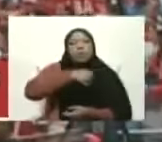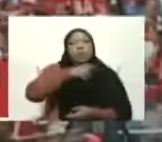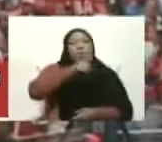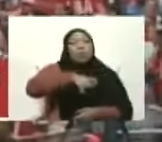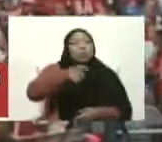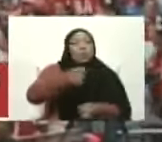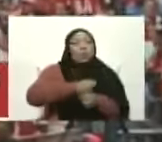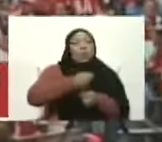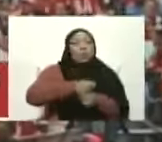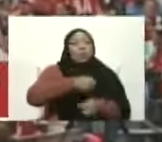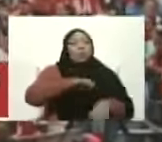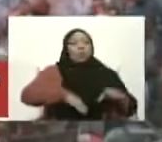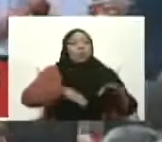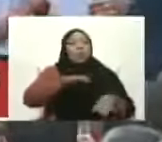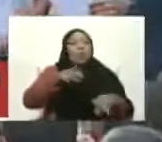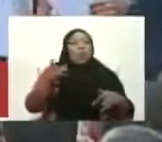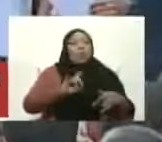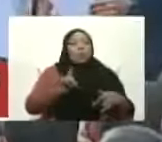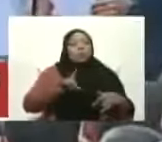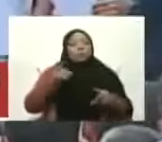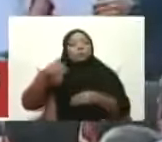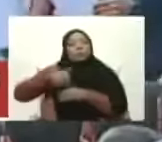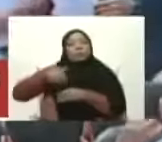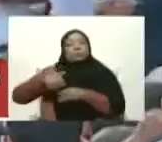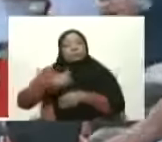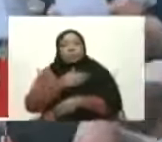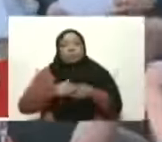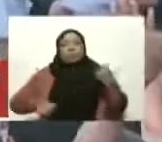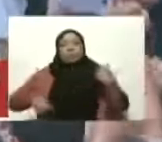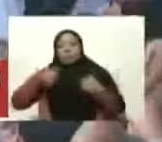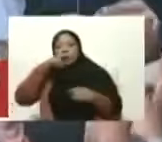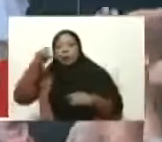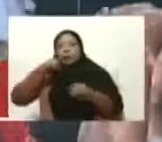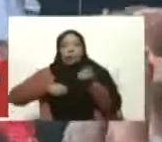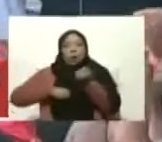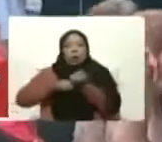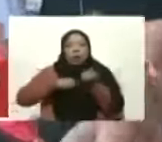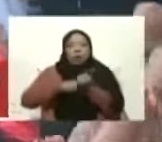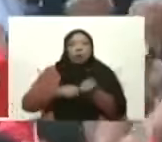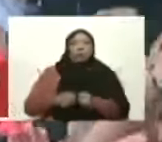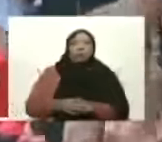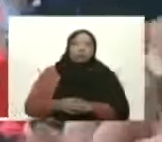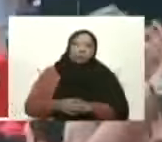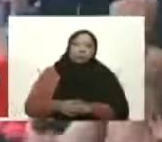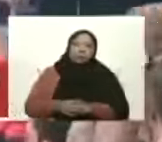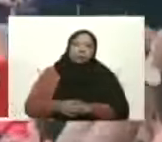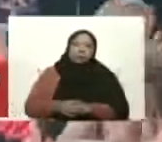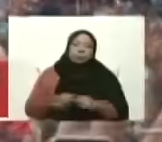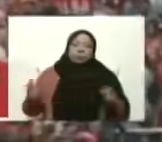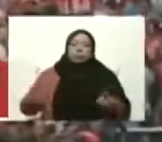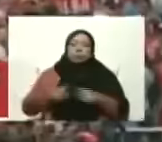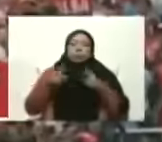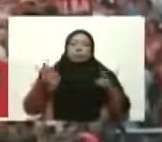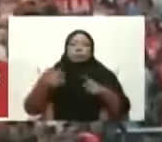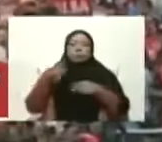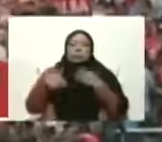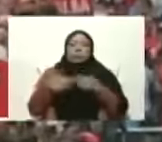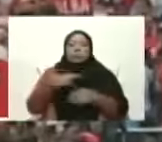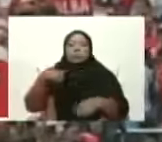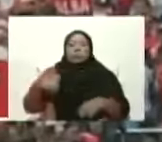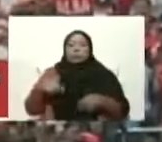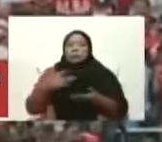el pueblo está convencido que va a votar por Nicolás Maduro. Vamos en victoria por